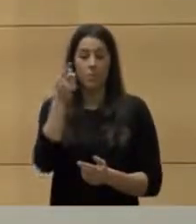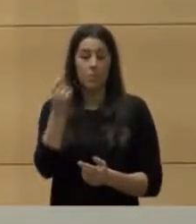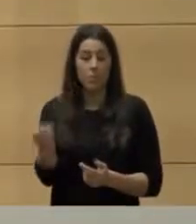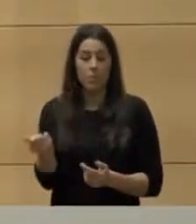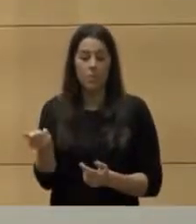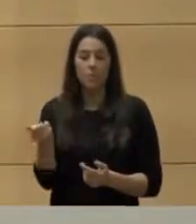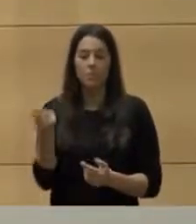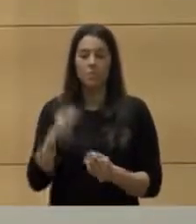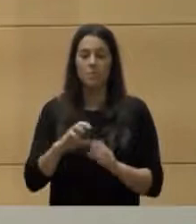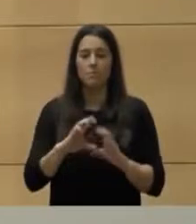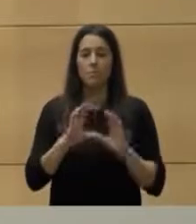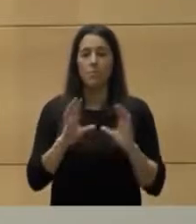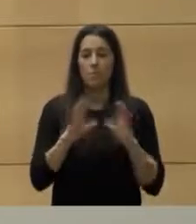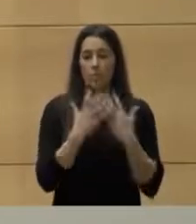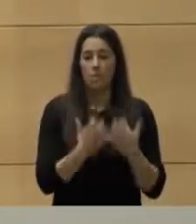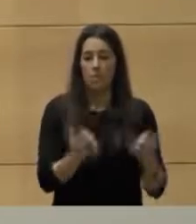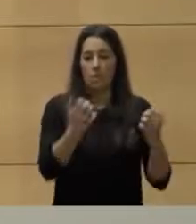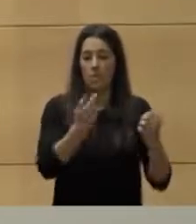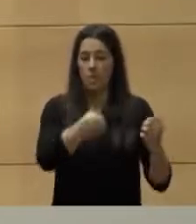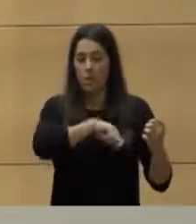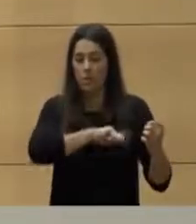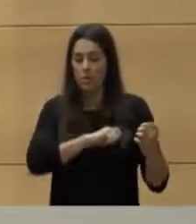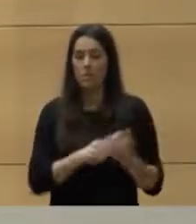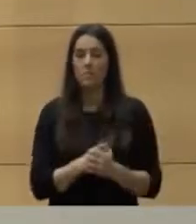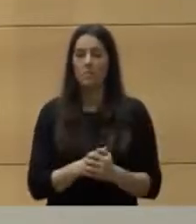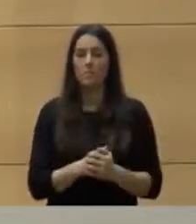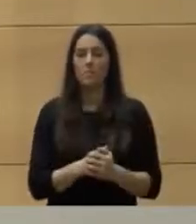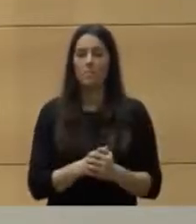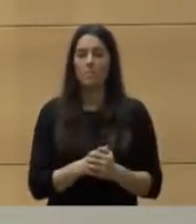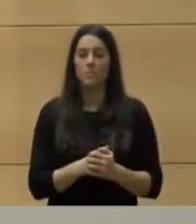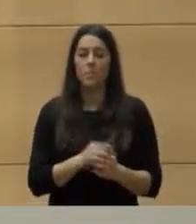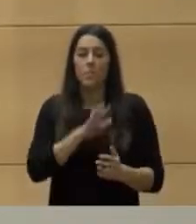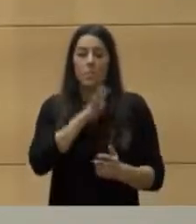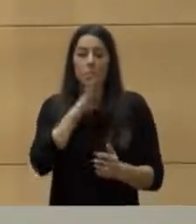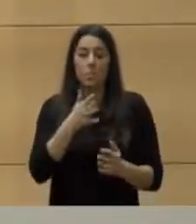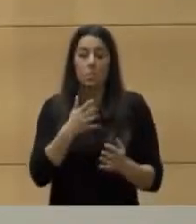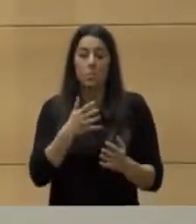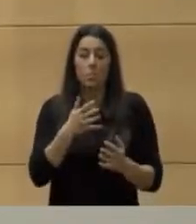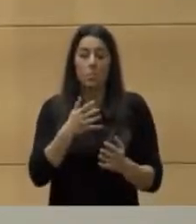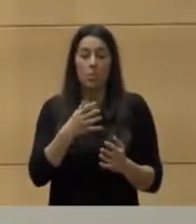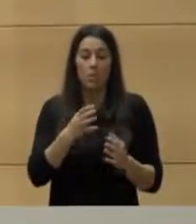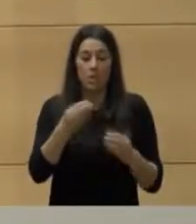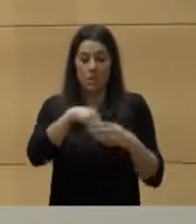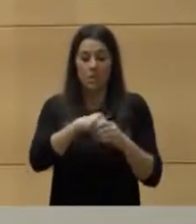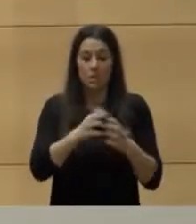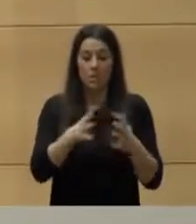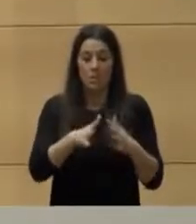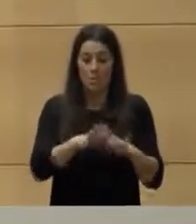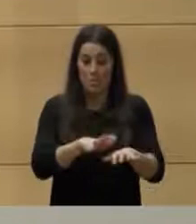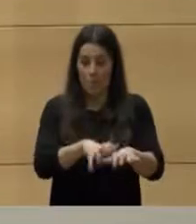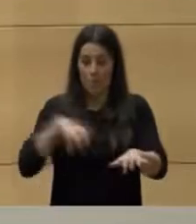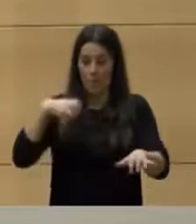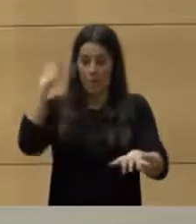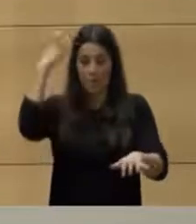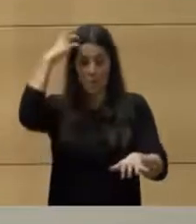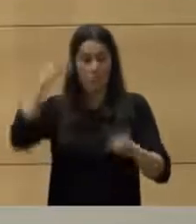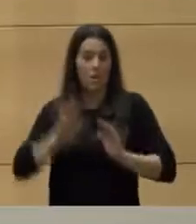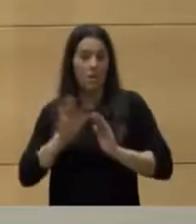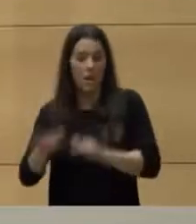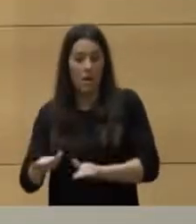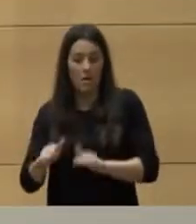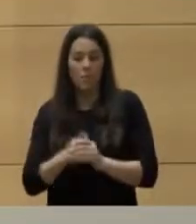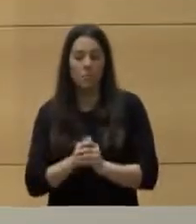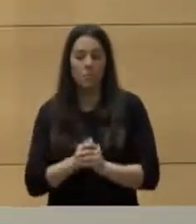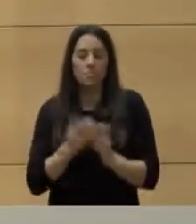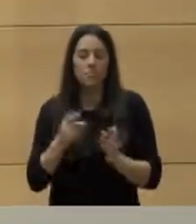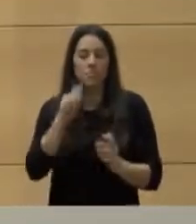cortes españolas, con inmensa mayoría monárquica, inmensísima diría yo, se